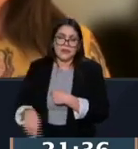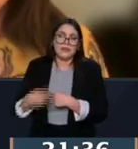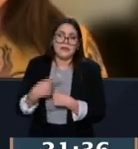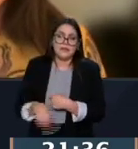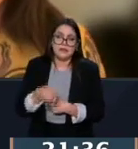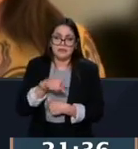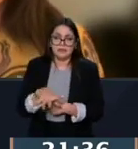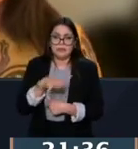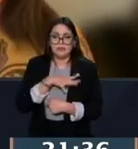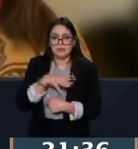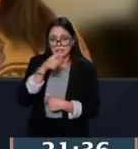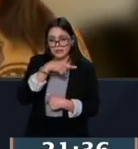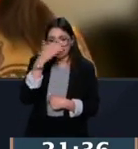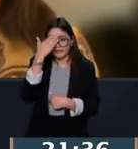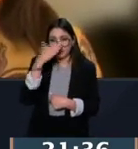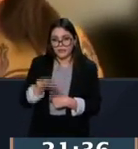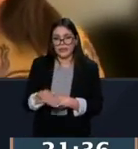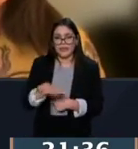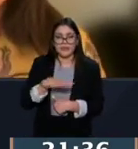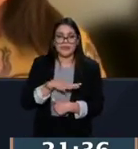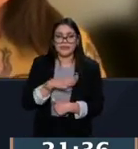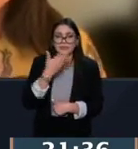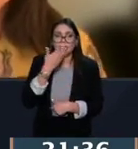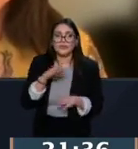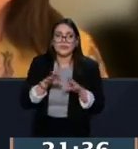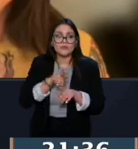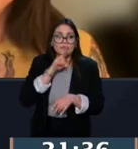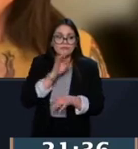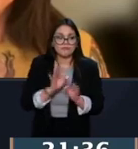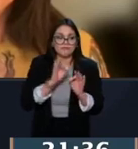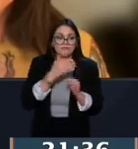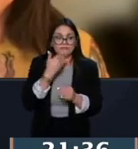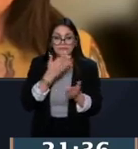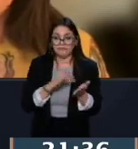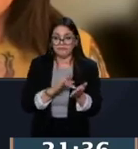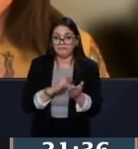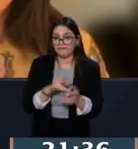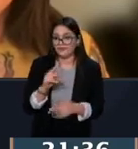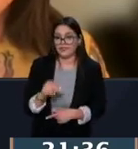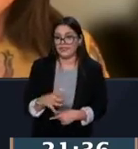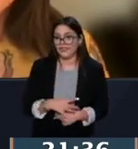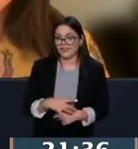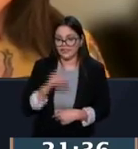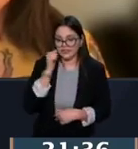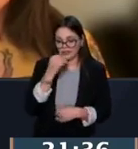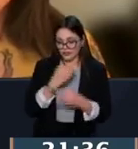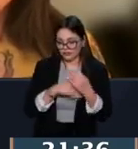donde se sabe que no va a haber una respuesta favorable, es decir, todo está en